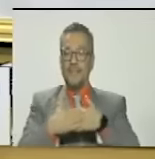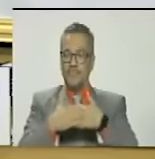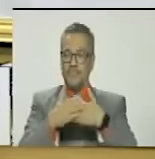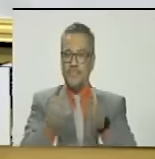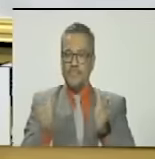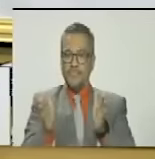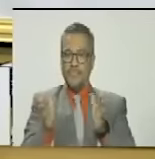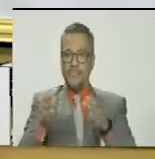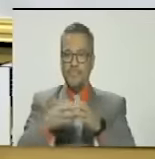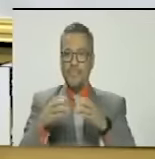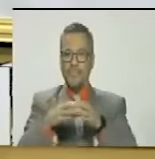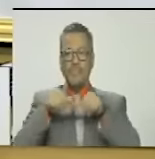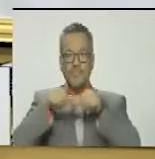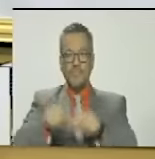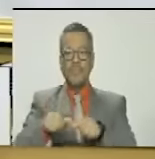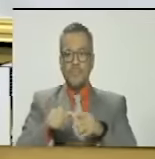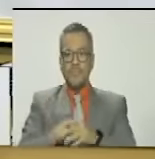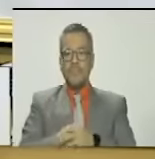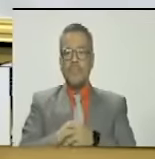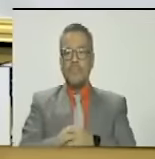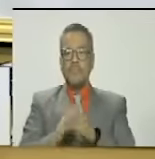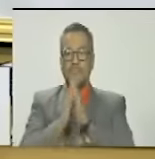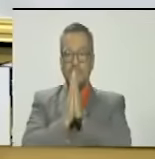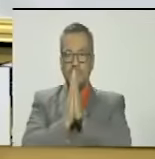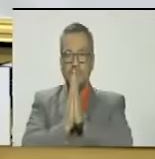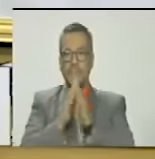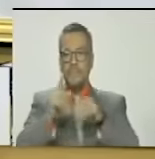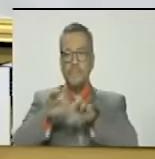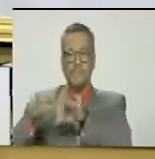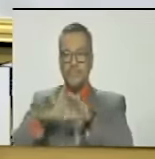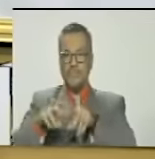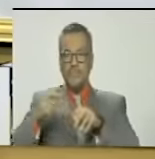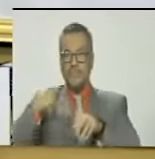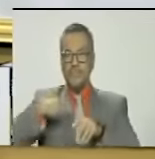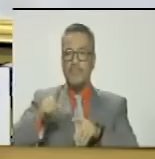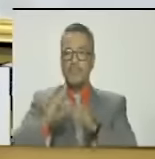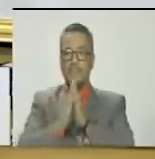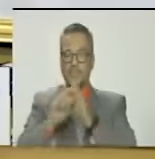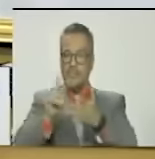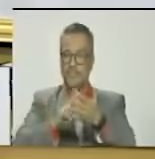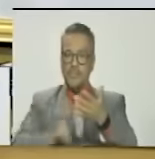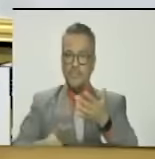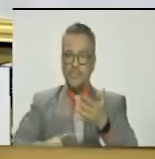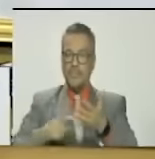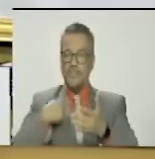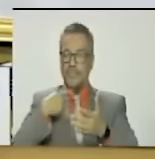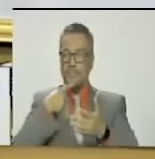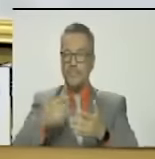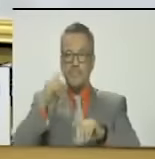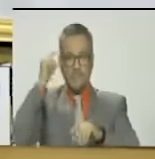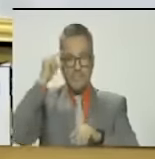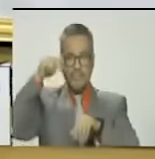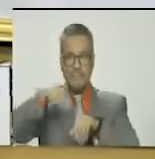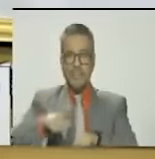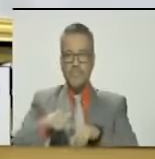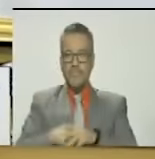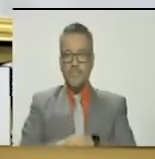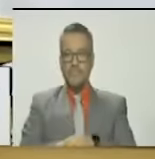abierta la sesión de instalación. Por favor, ciudadano secretario accidental, sírvase a dar lectura a la propuesta del orden del